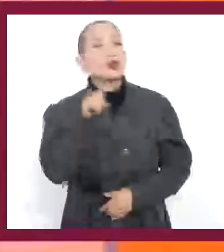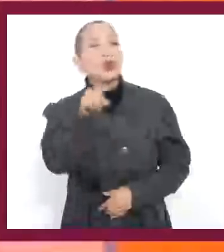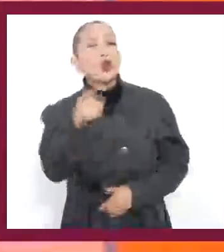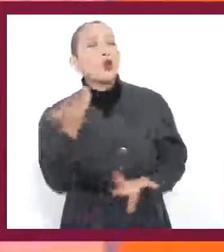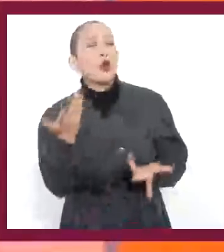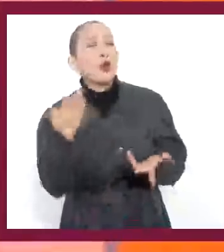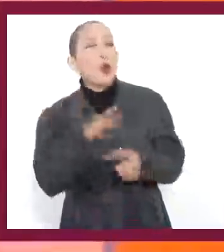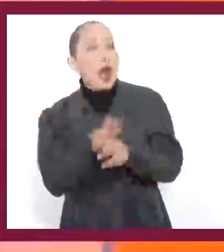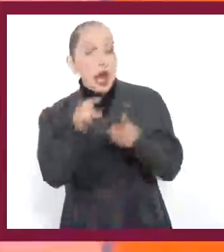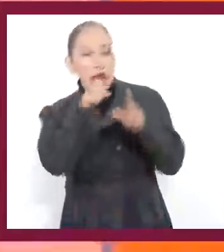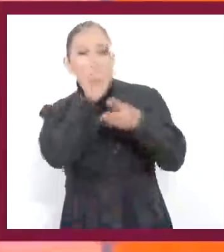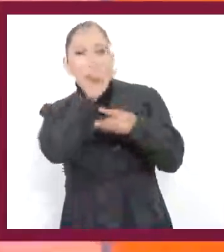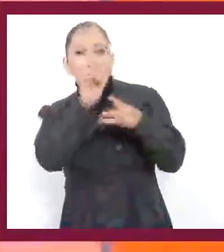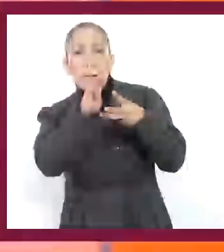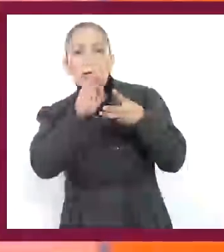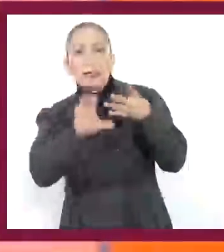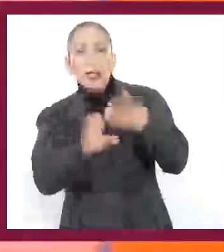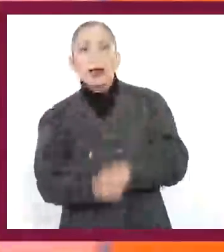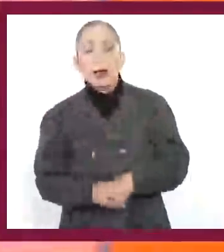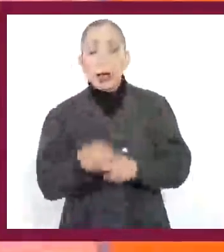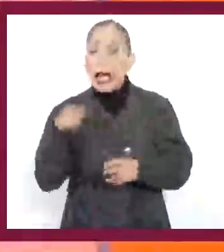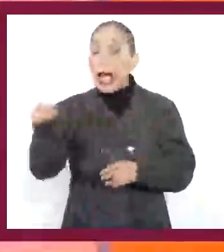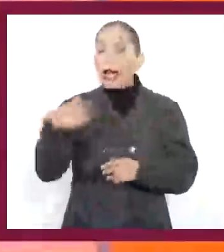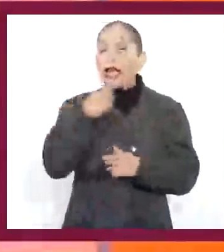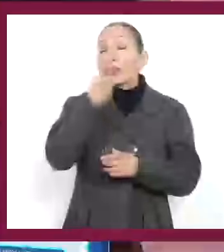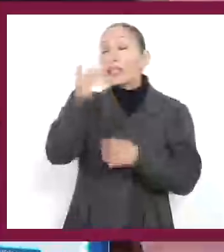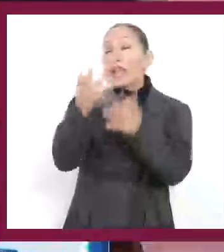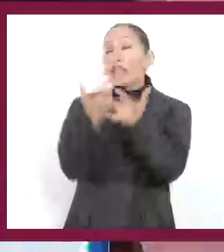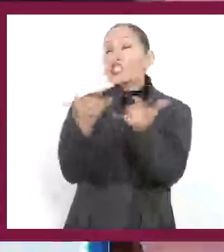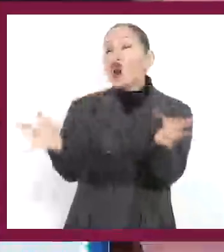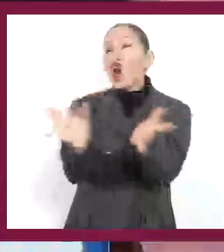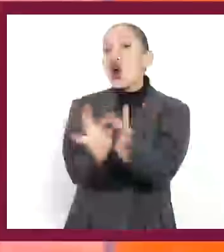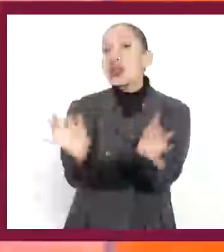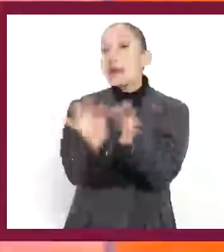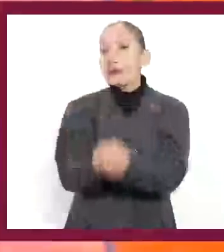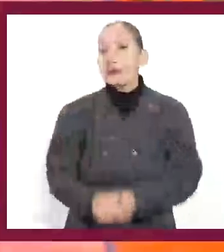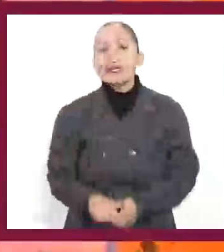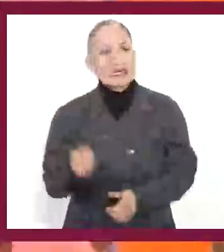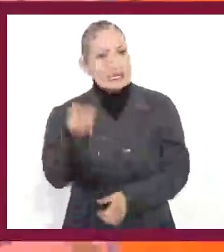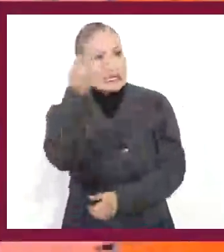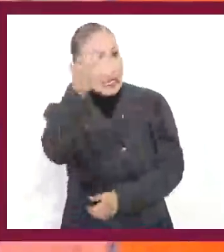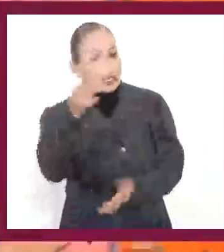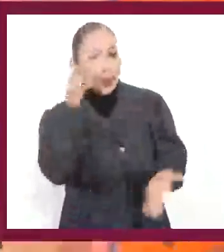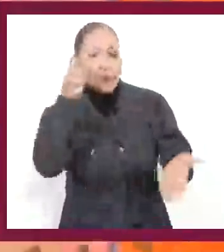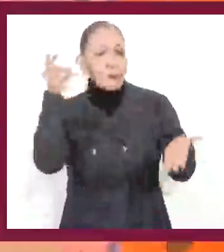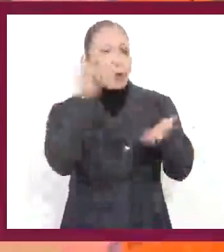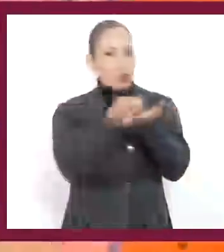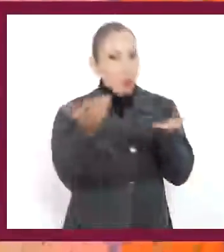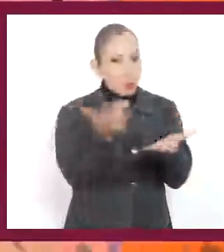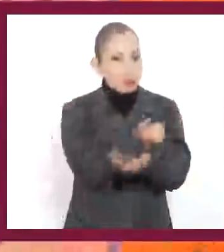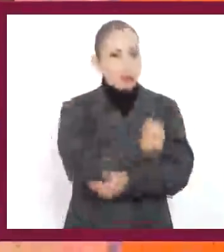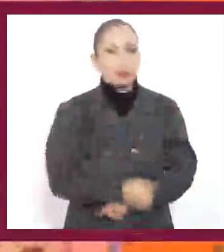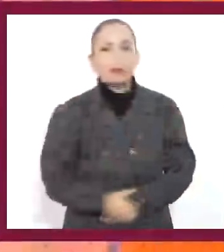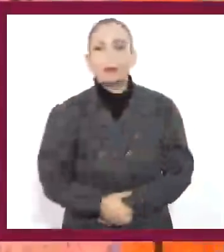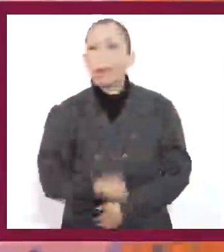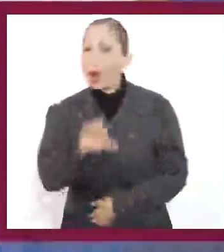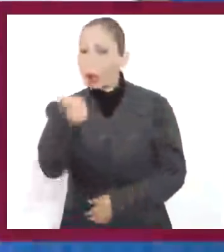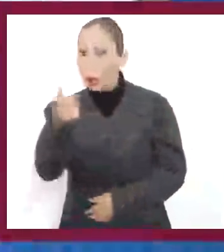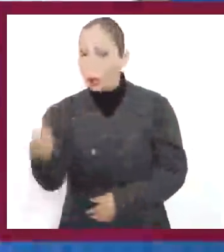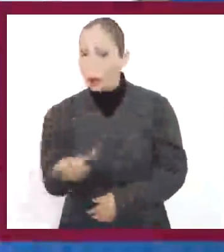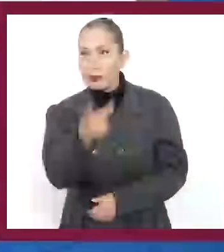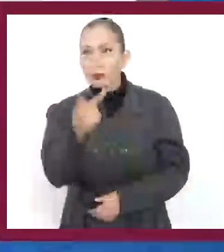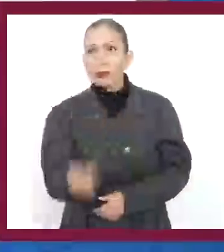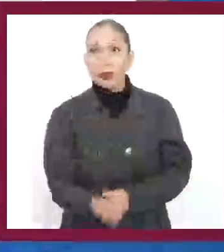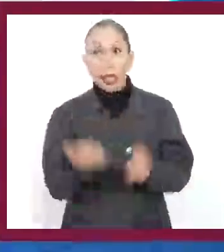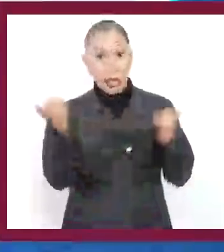la opción correcta? Cuenta la historia. ¡Perfecto! Un punto para usted. Siguiente.